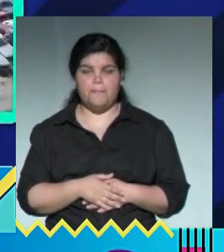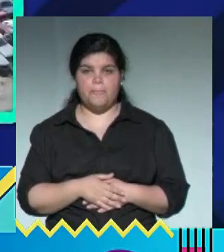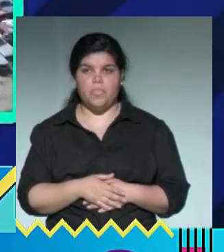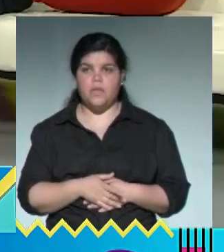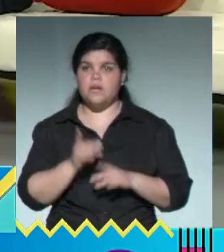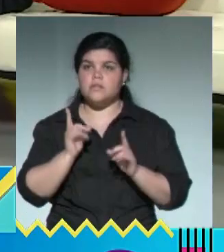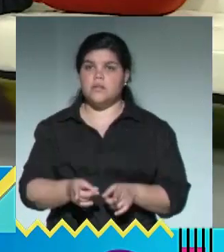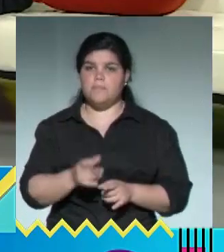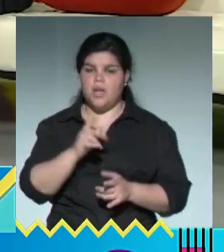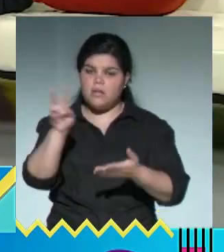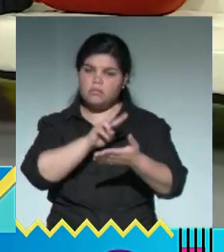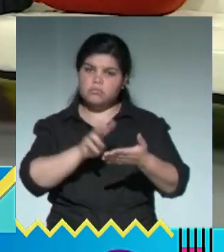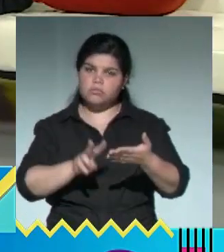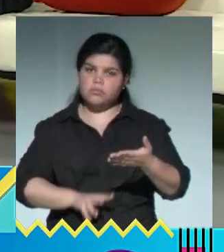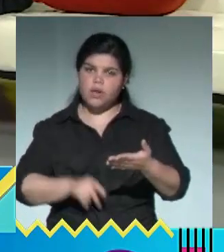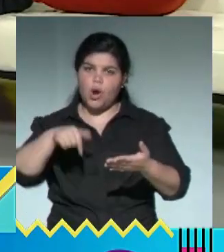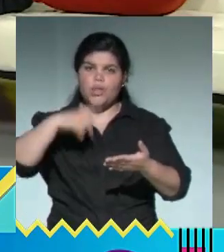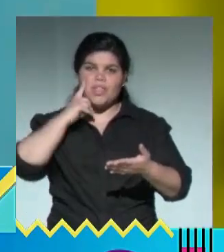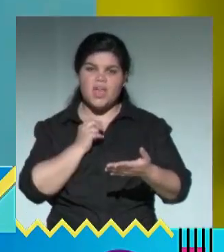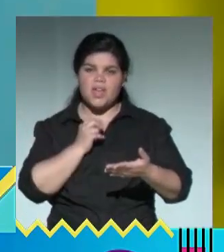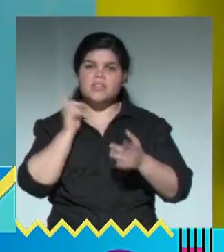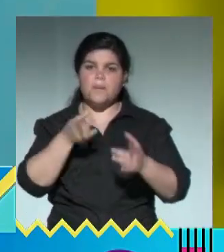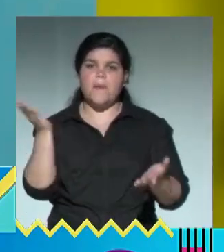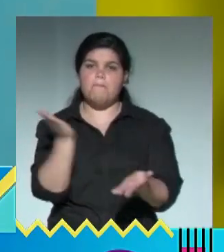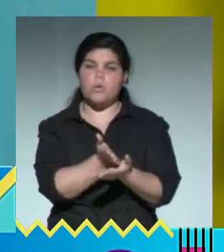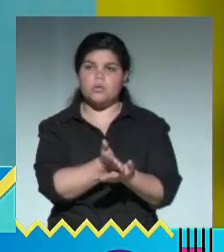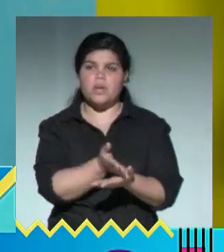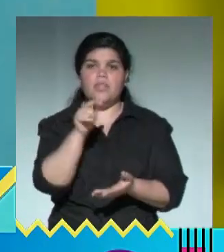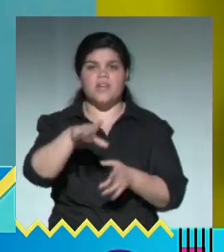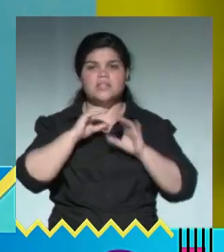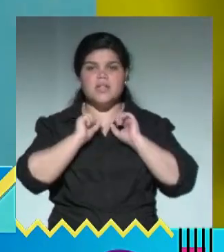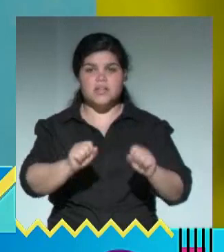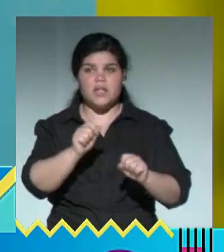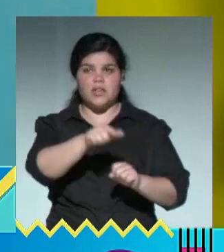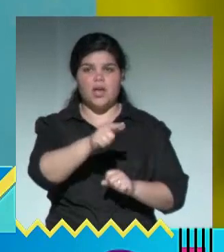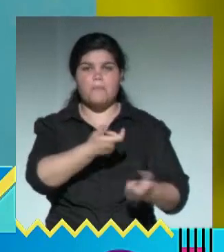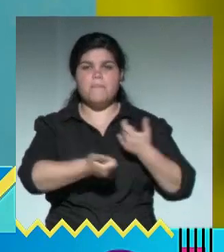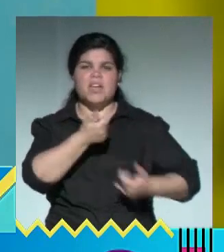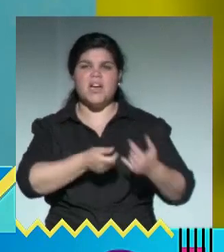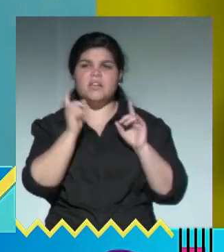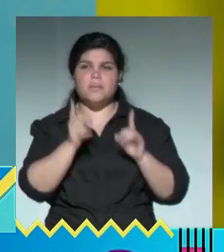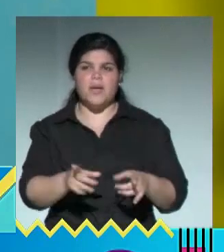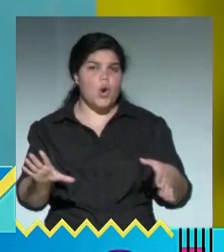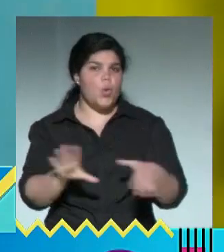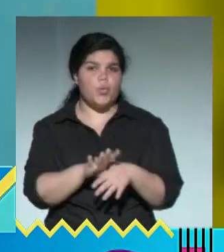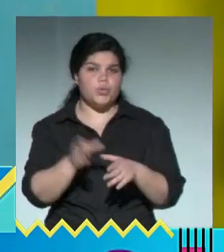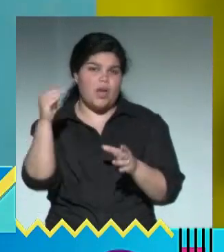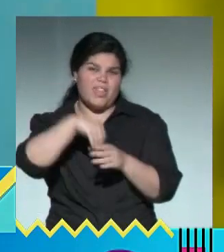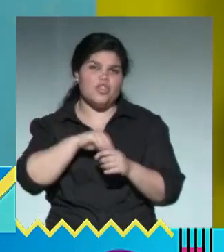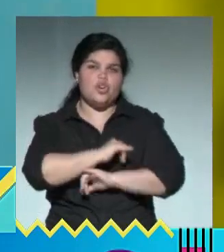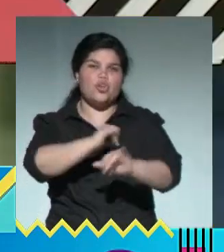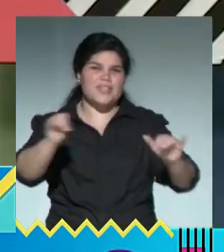multas que van a empezar a implementarse también desde la dirección, desde la Secretaría. Explicar un poquito eso porque está justo también dentro de las